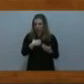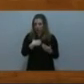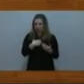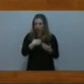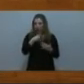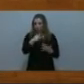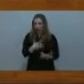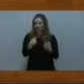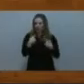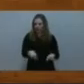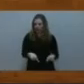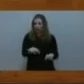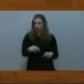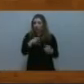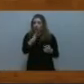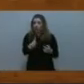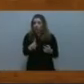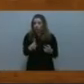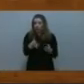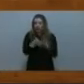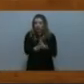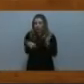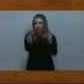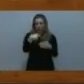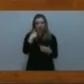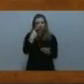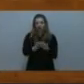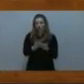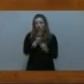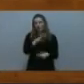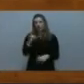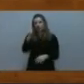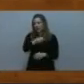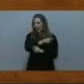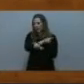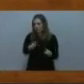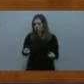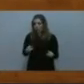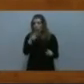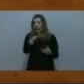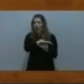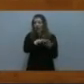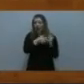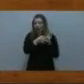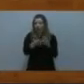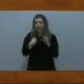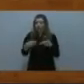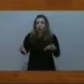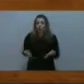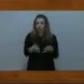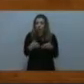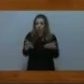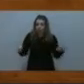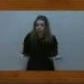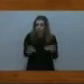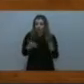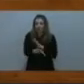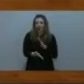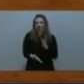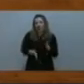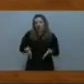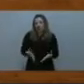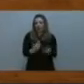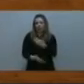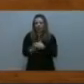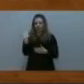en nuestro tiempo, porque no tienen ni explicación ni justificación histórica. Se refiere a por qué el camino que se potencia es el camino interior. La justificación histórica